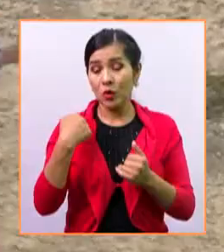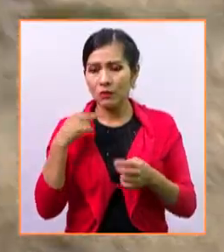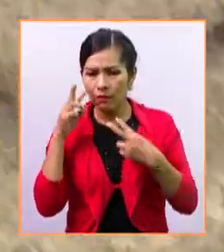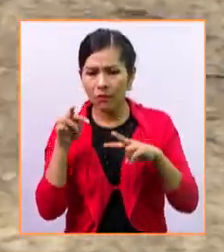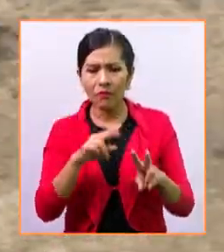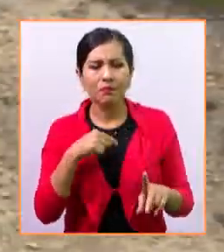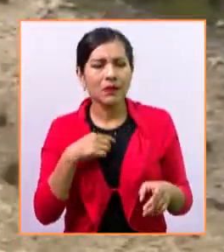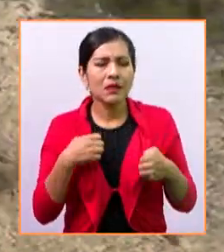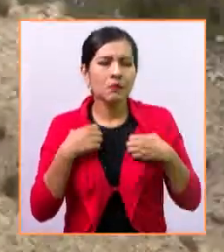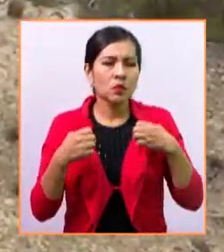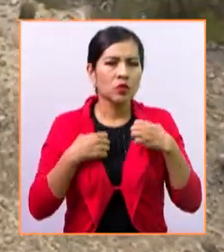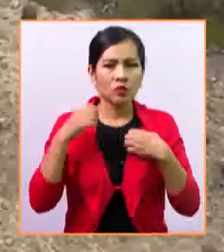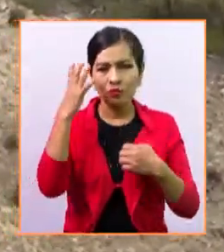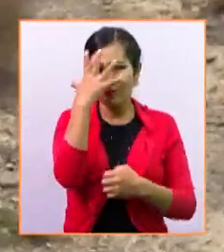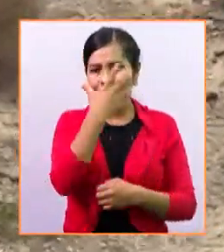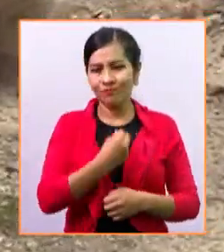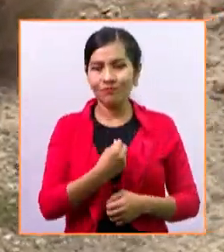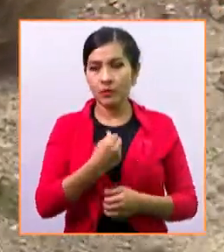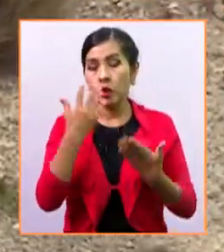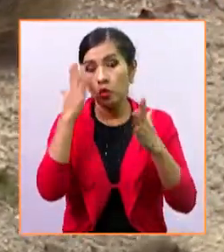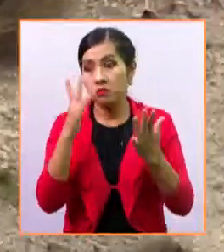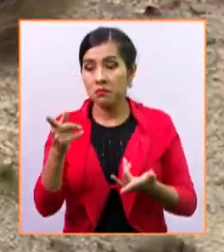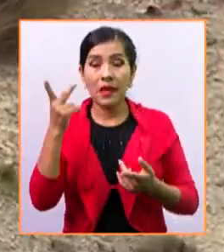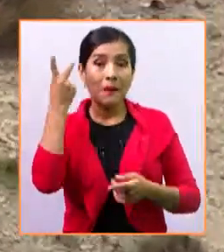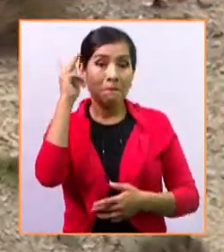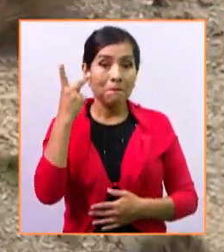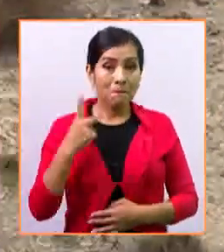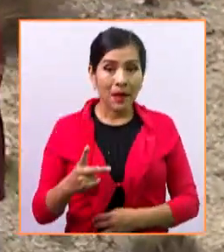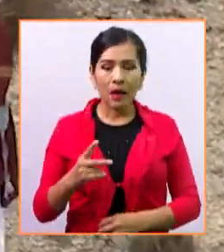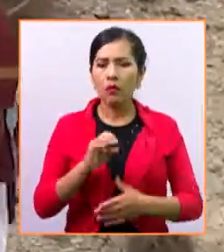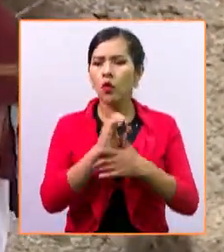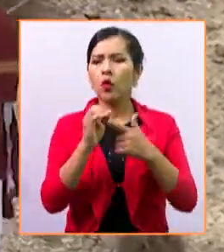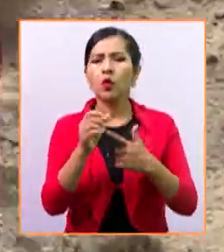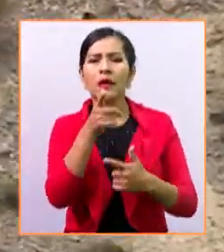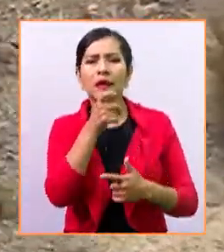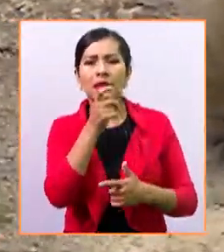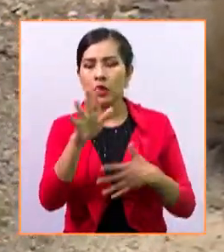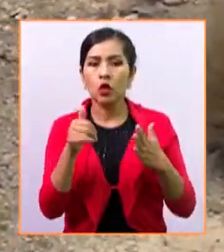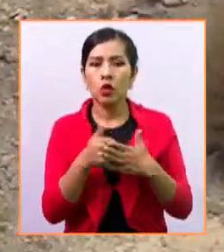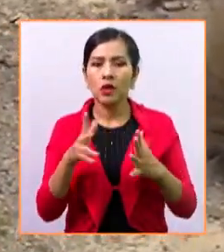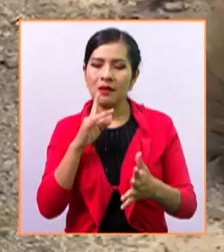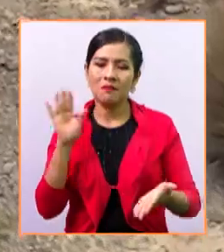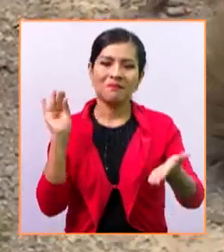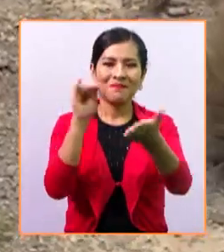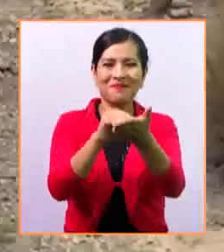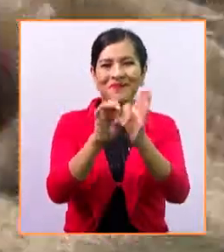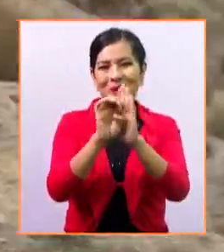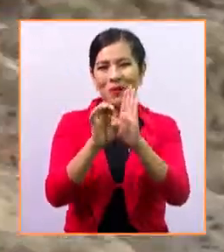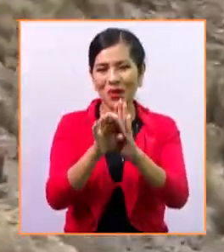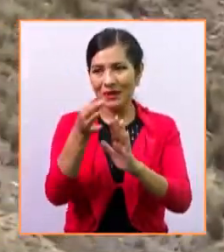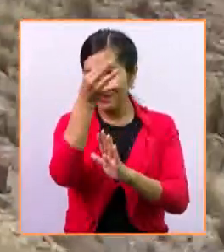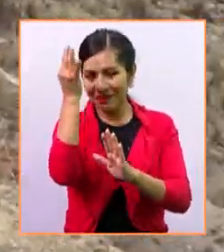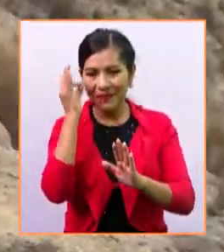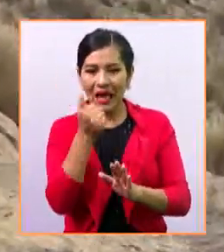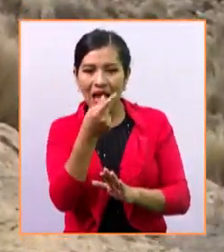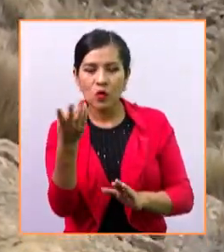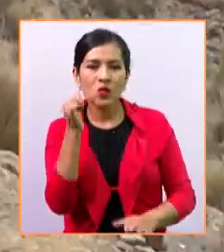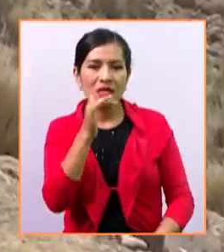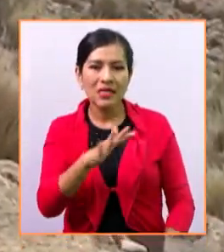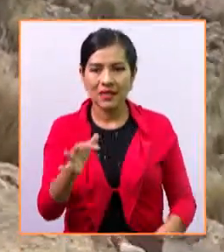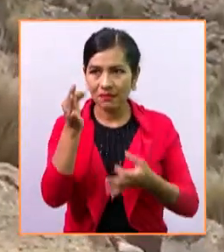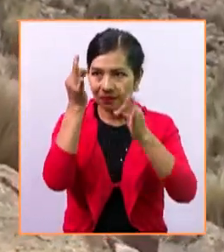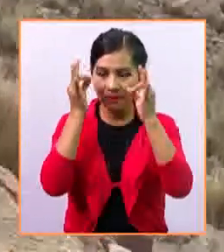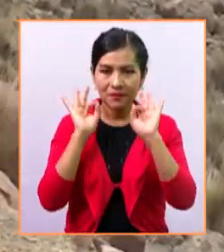bueno, yo no sé si eran los papás o quién, pero ponía maquillaje, por ejemplo, en algunas sí. niñas,